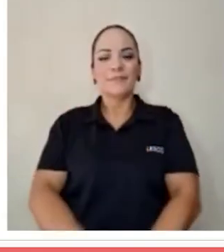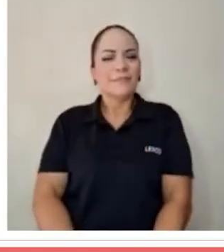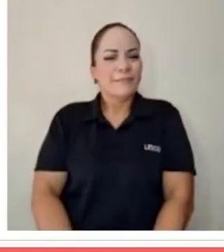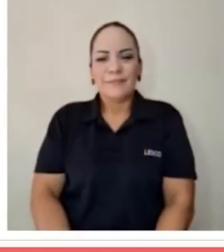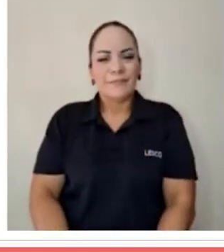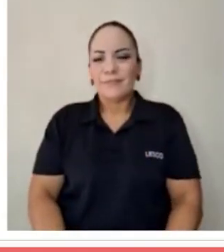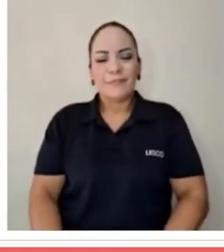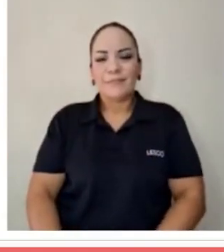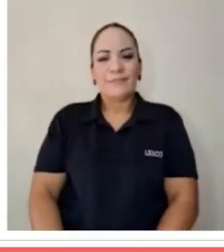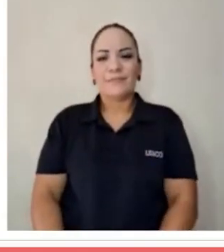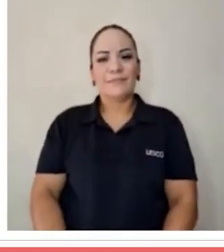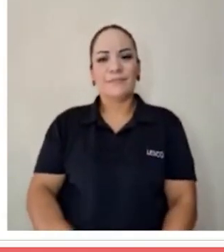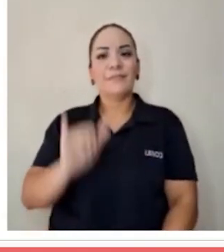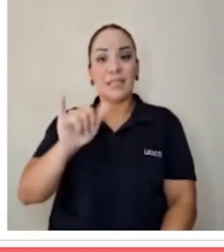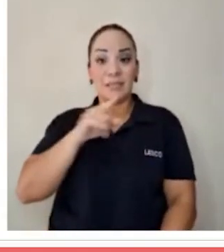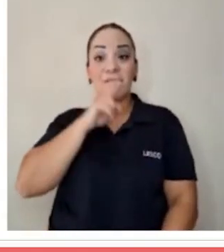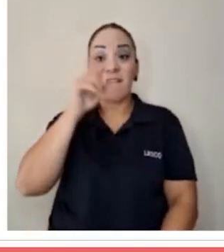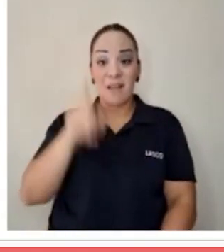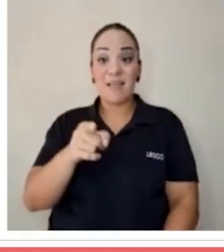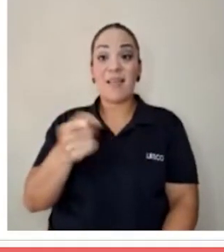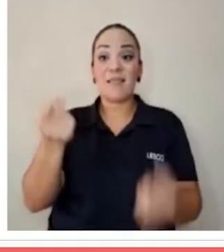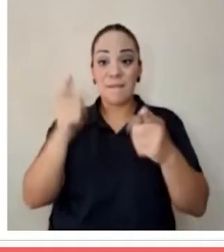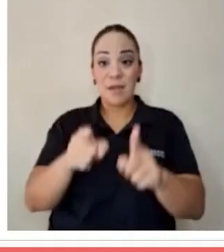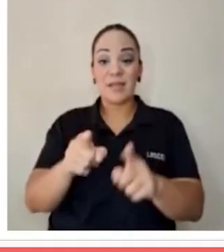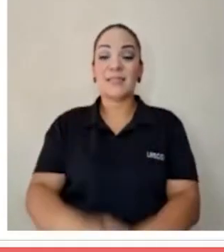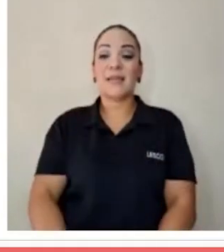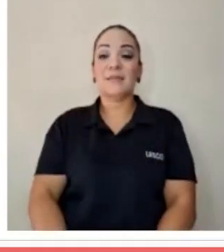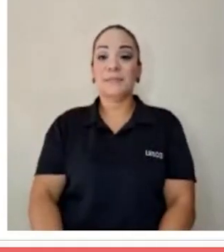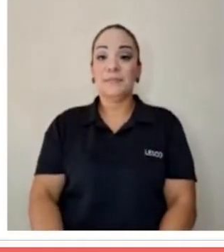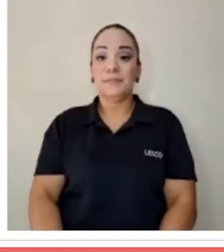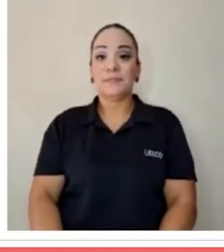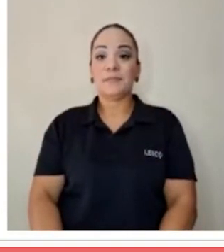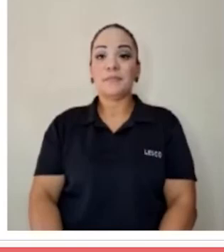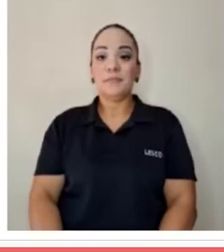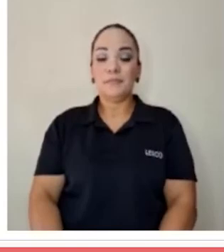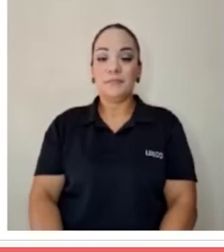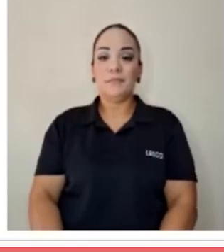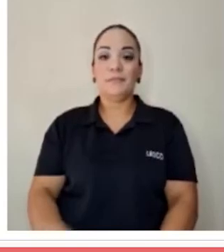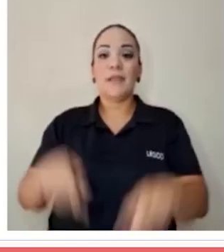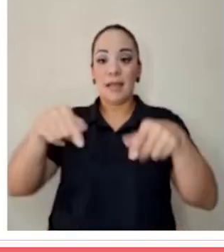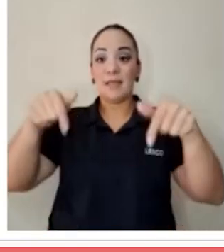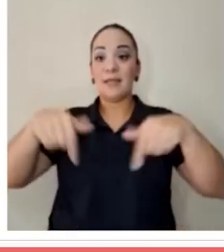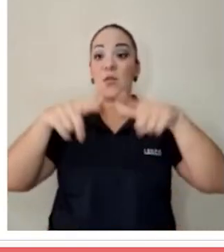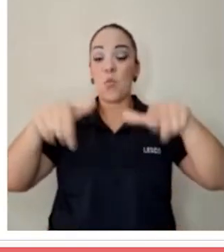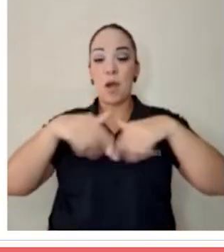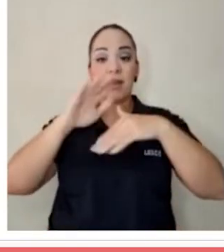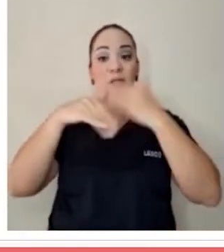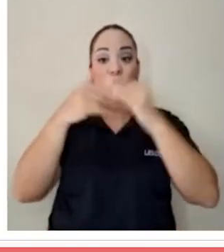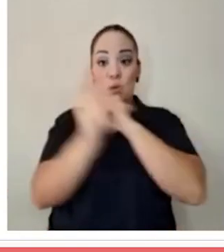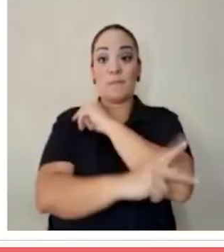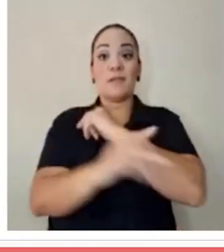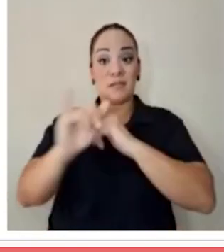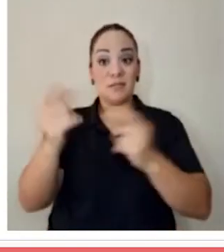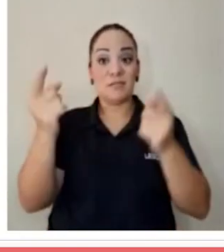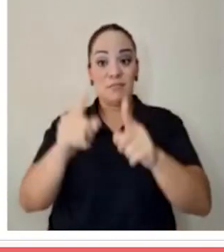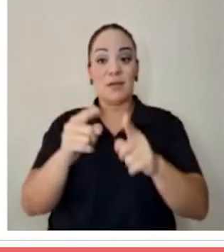esa es nuestra realidad gente De esta zona y de todo el